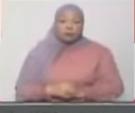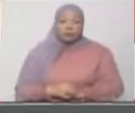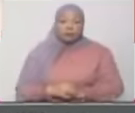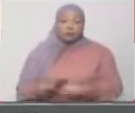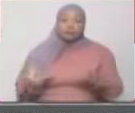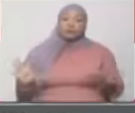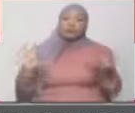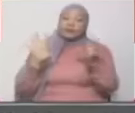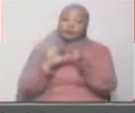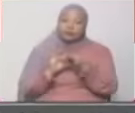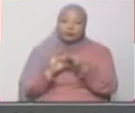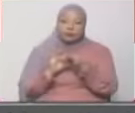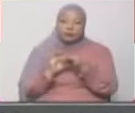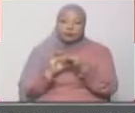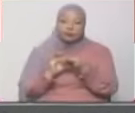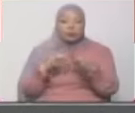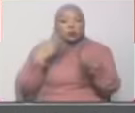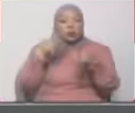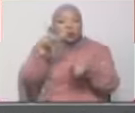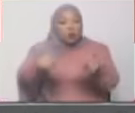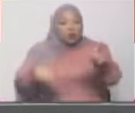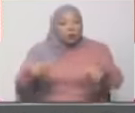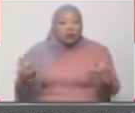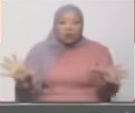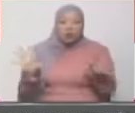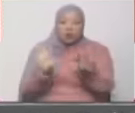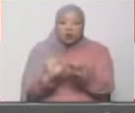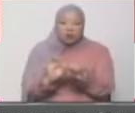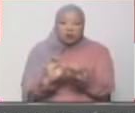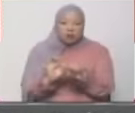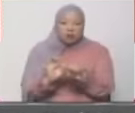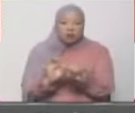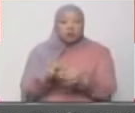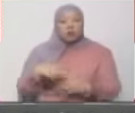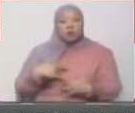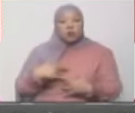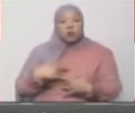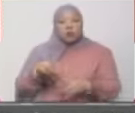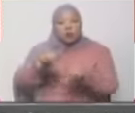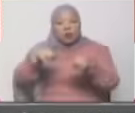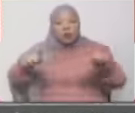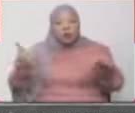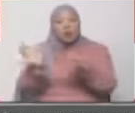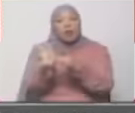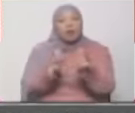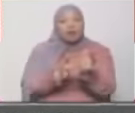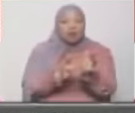Unidos los unos con los otros, digo yo en lenguaje bíblico,